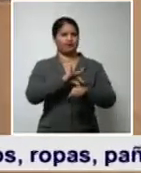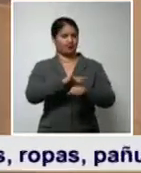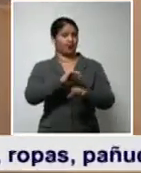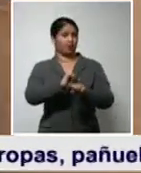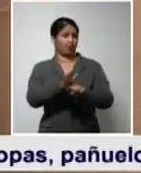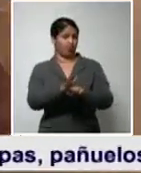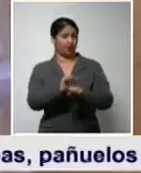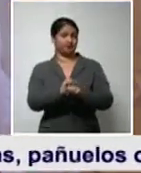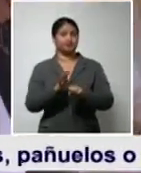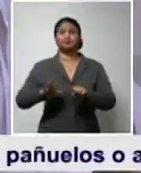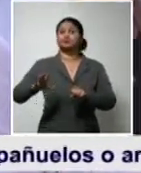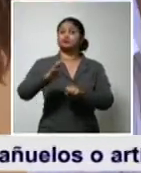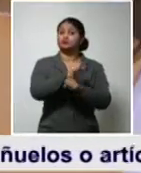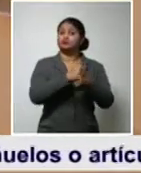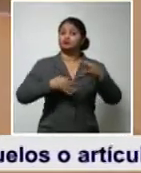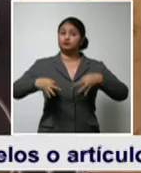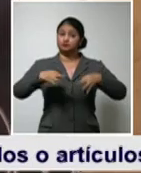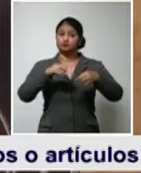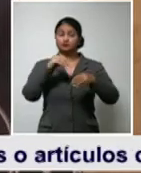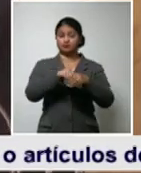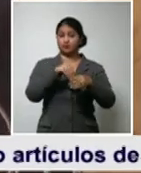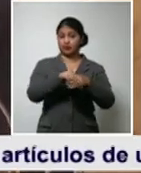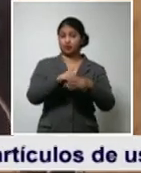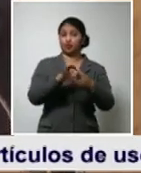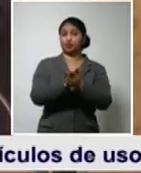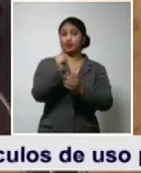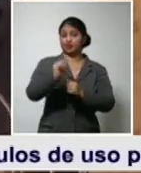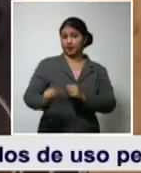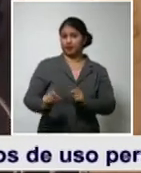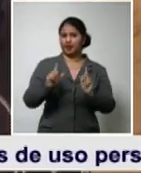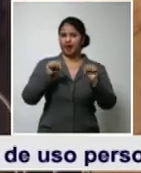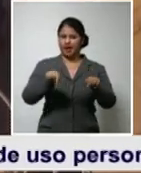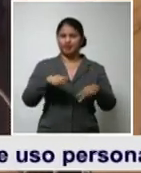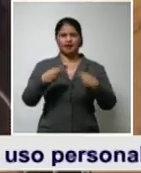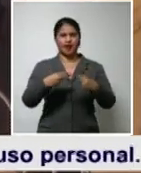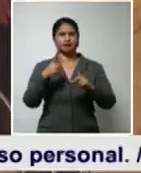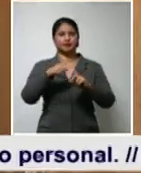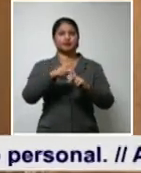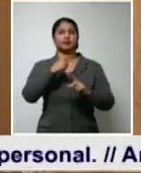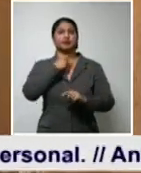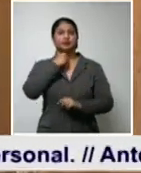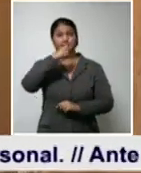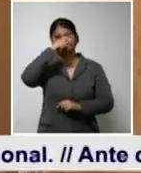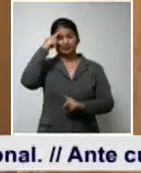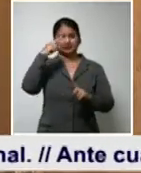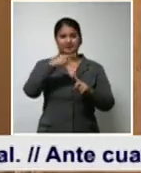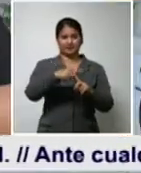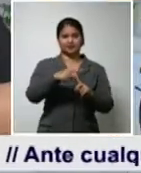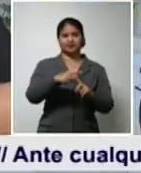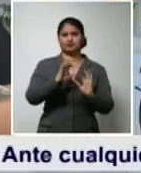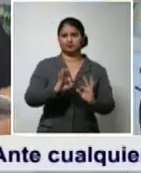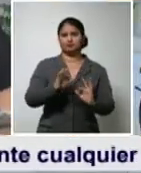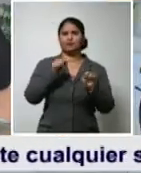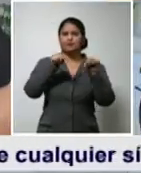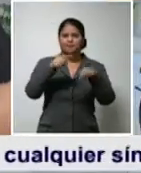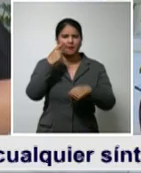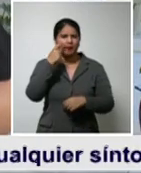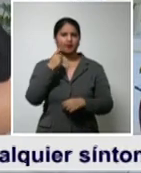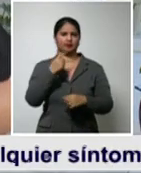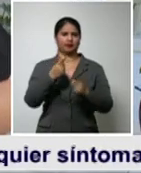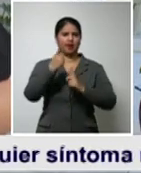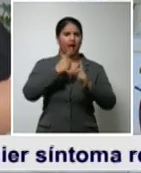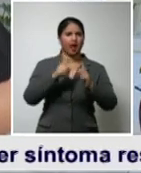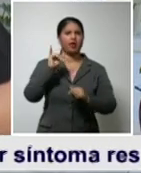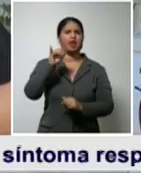municipios disponen de test de antígeno para que estos casos tengan una respuesta temprana. Con la noticia de que